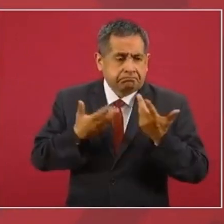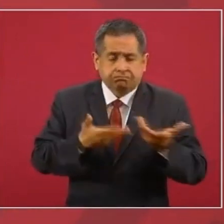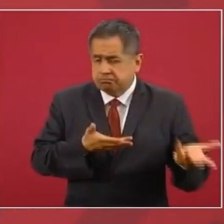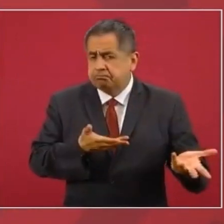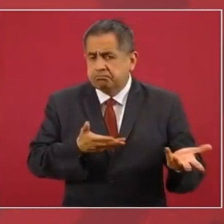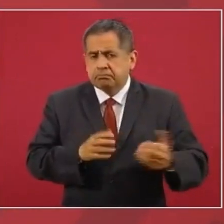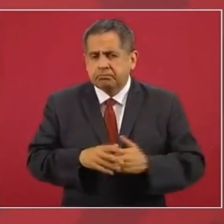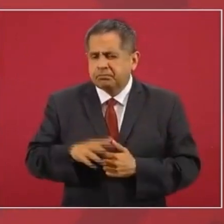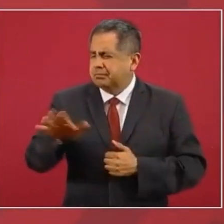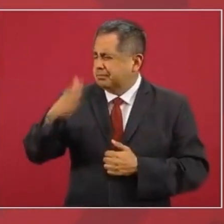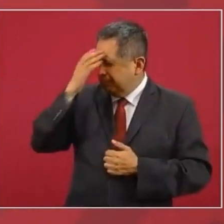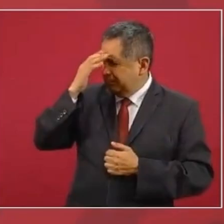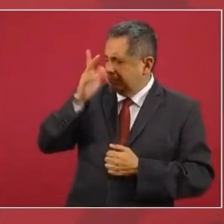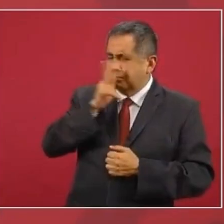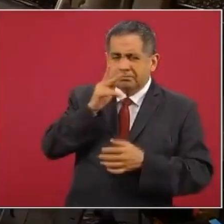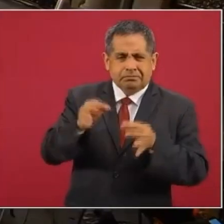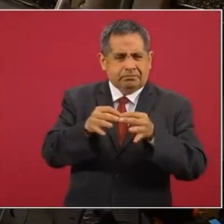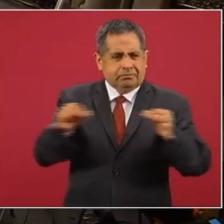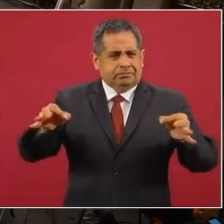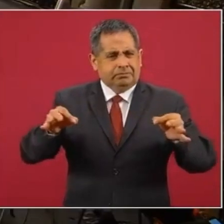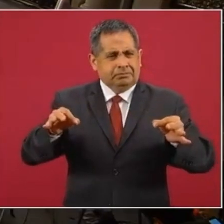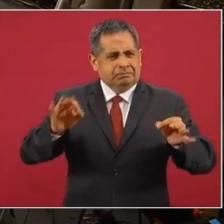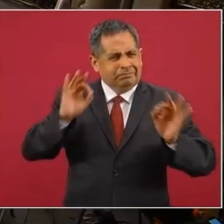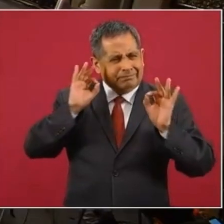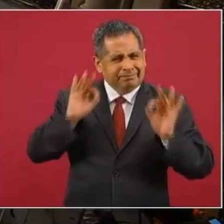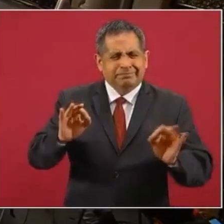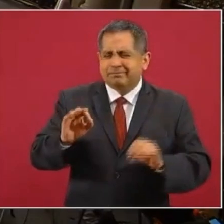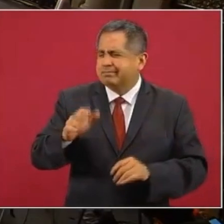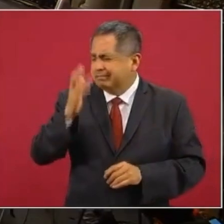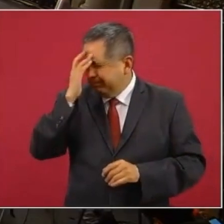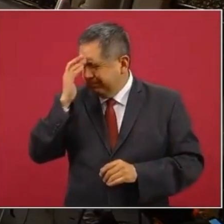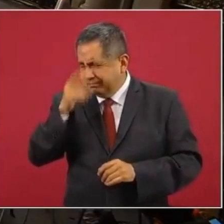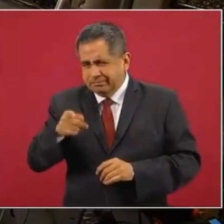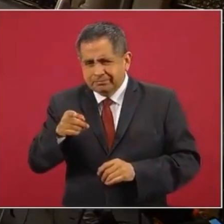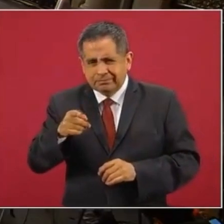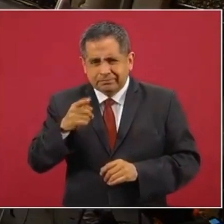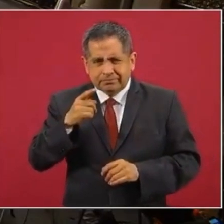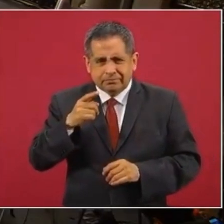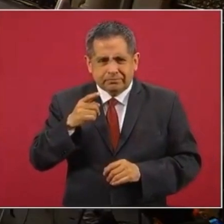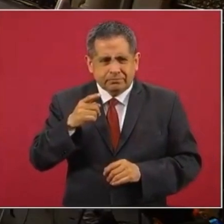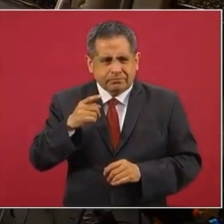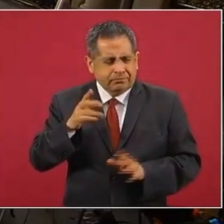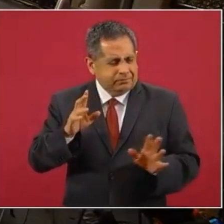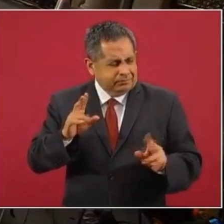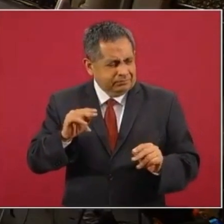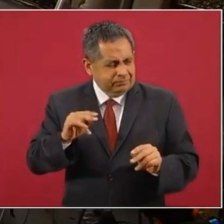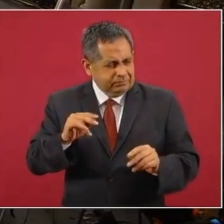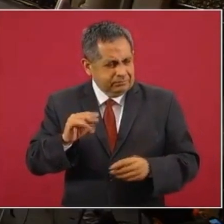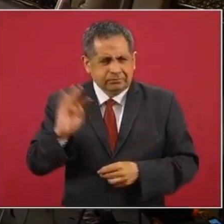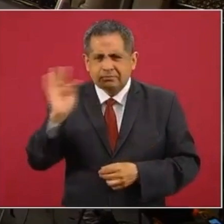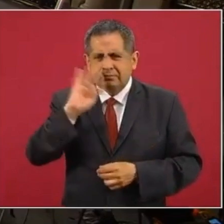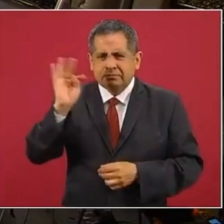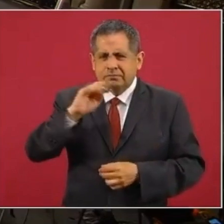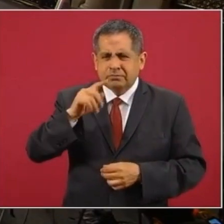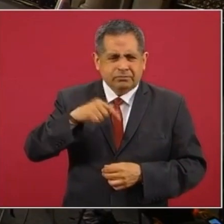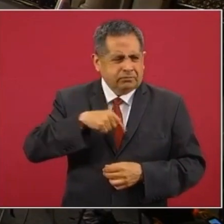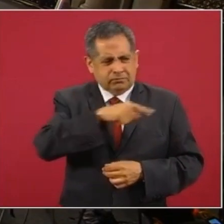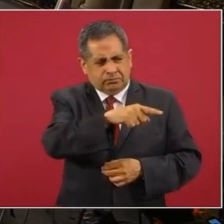Hay una frase muy buena, clásica, ¿no? Puedo no estar de acuerdo